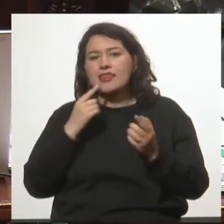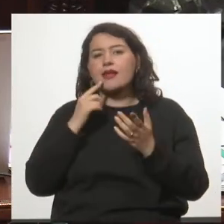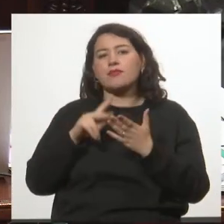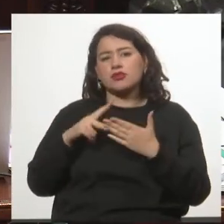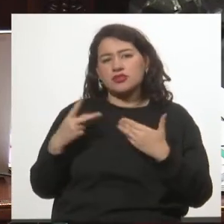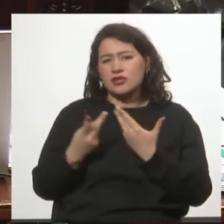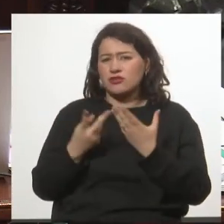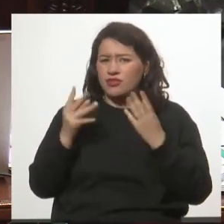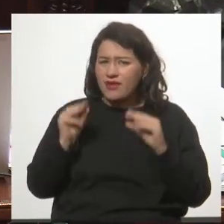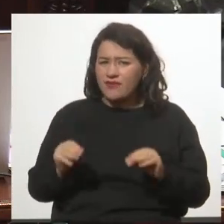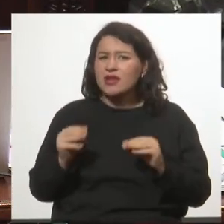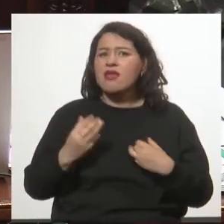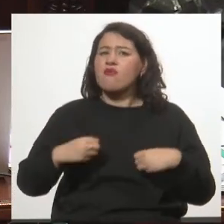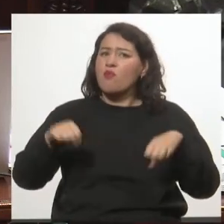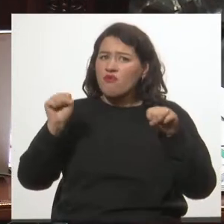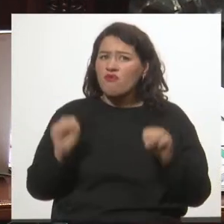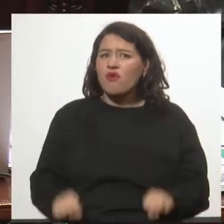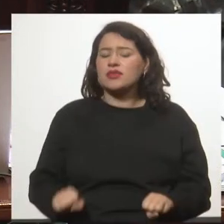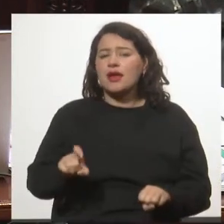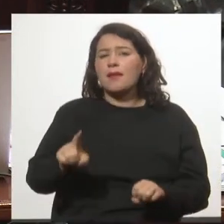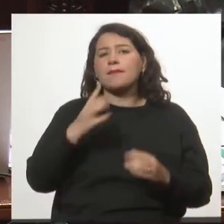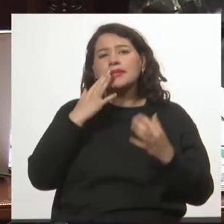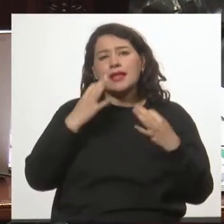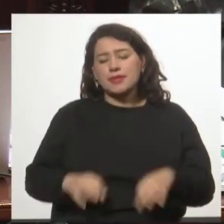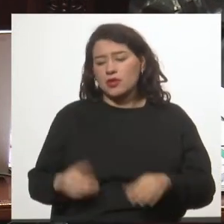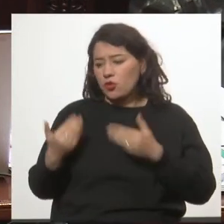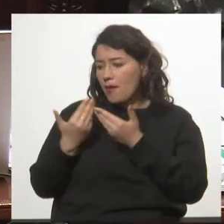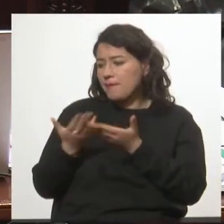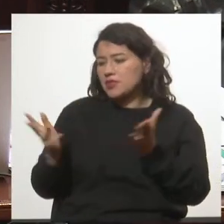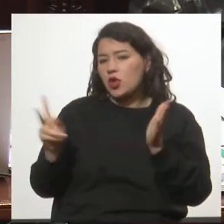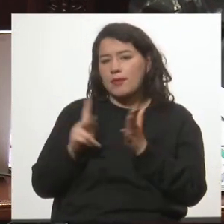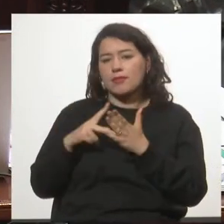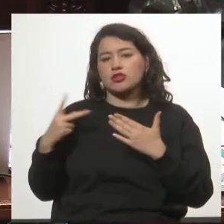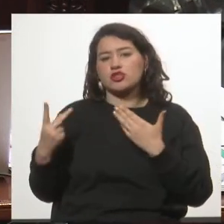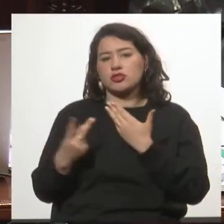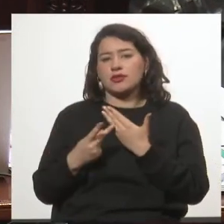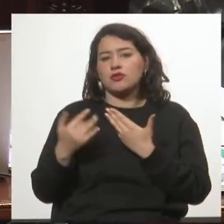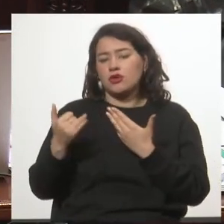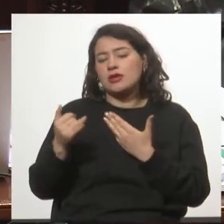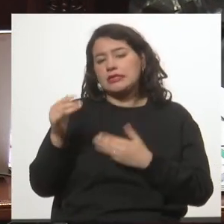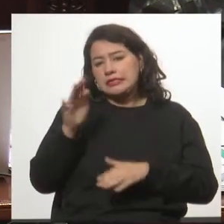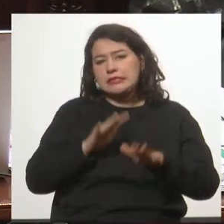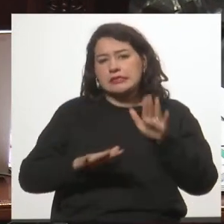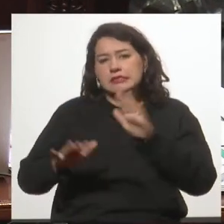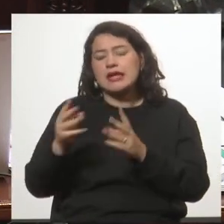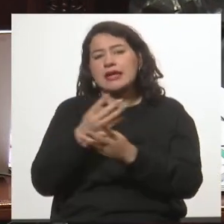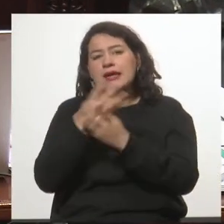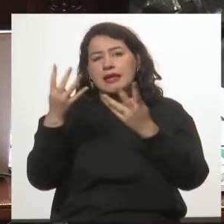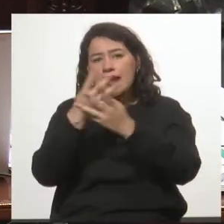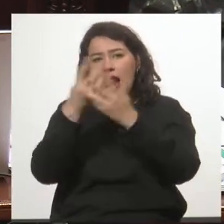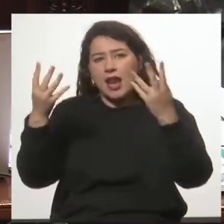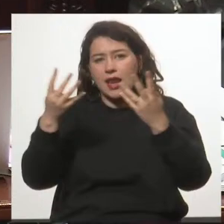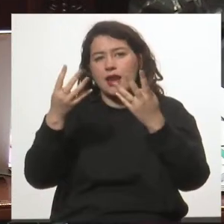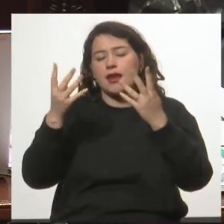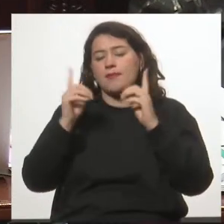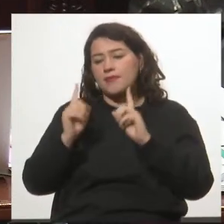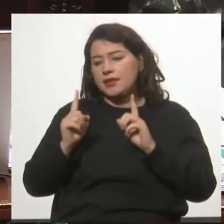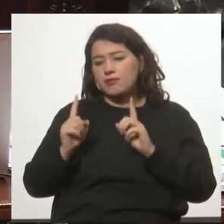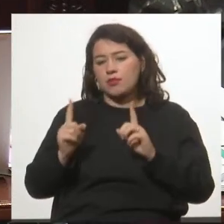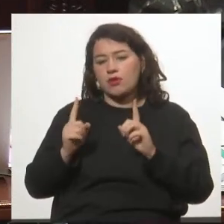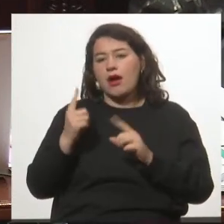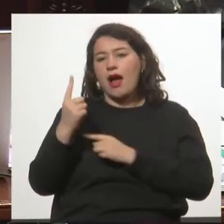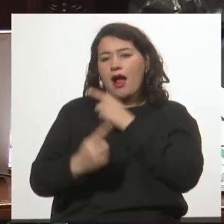debilidades importantes principalmente al comienzo del proyecto que se fueron subsanando en general manteniéndose